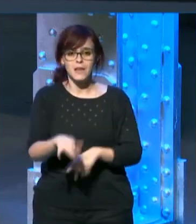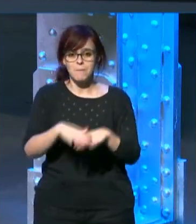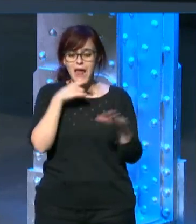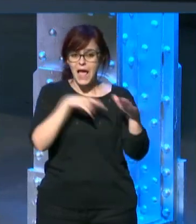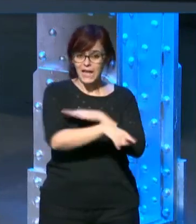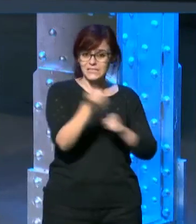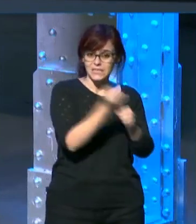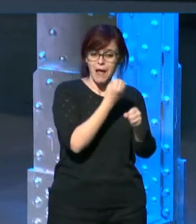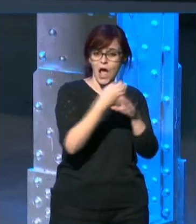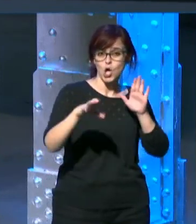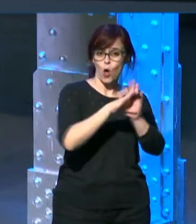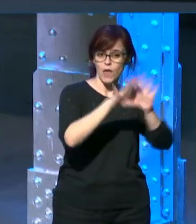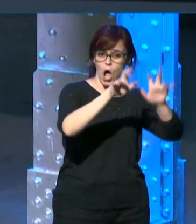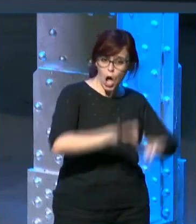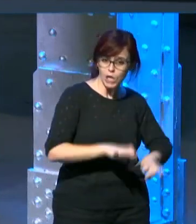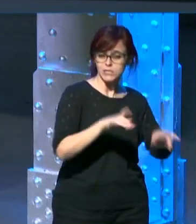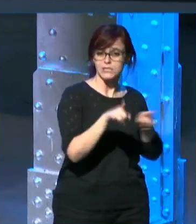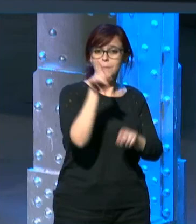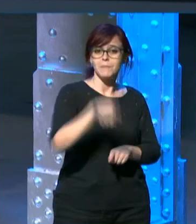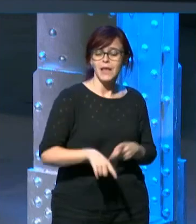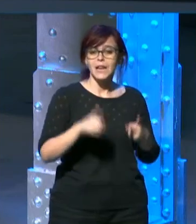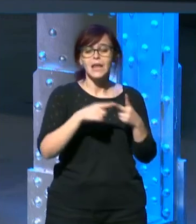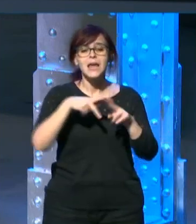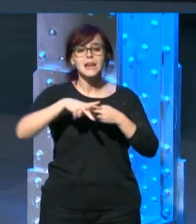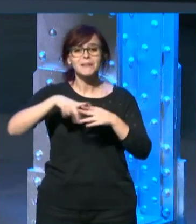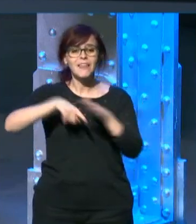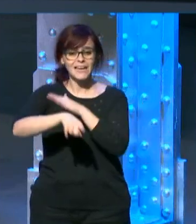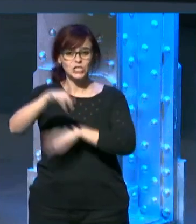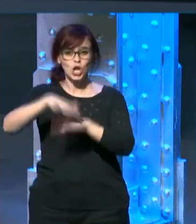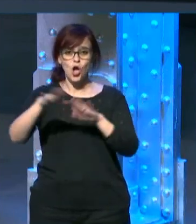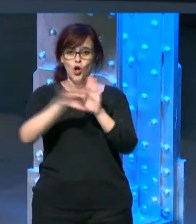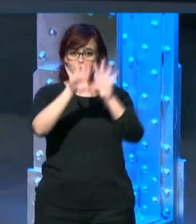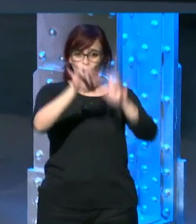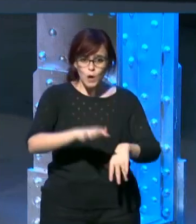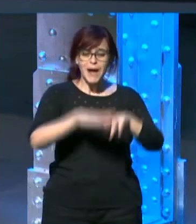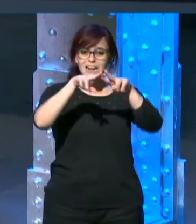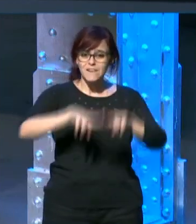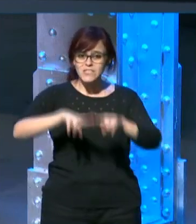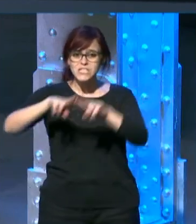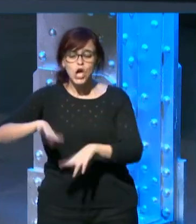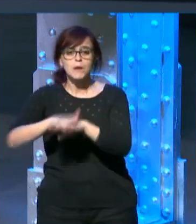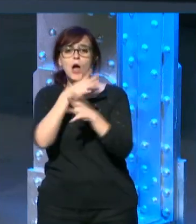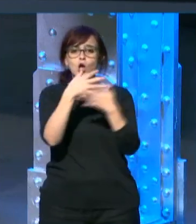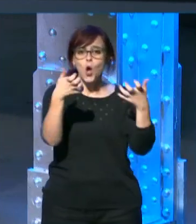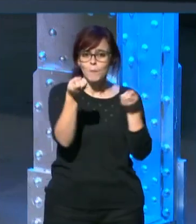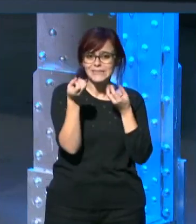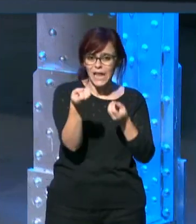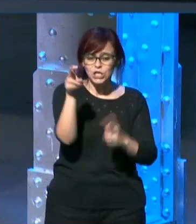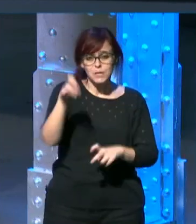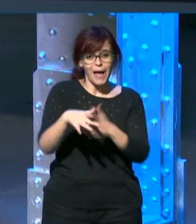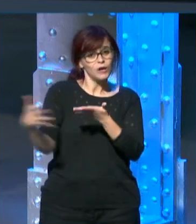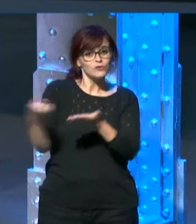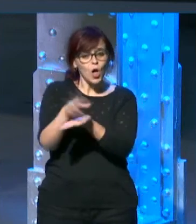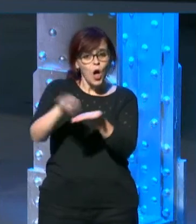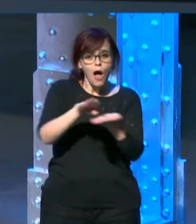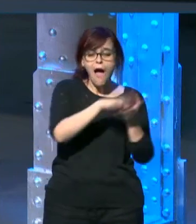los trabajos en código que hacen los desarrolladores, luego las herramientas de gestión del código, donde pueden hacer las revisiones, pueden hacer sus comentarios. Al final todo eso hace que